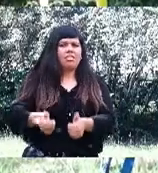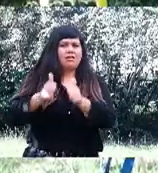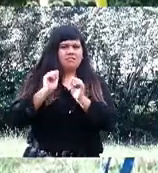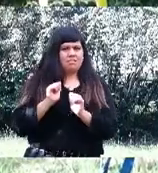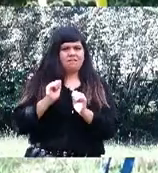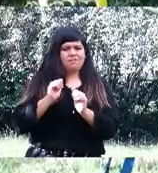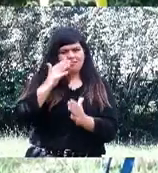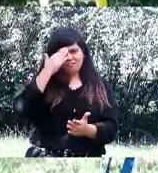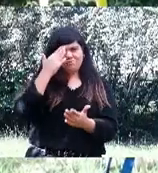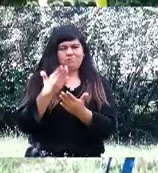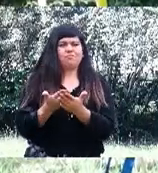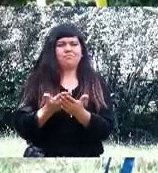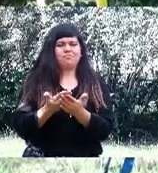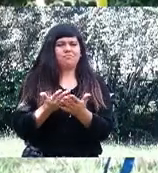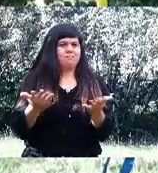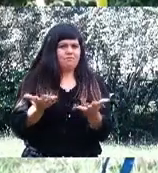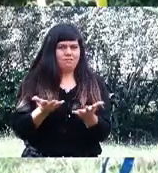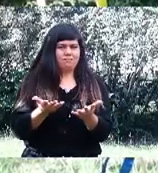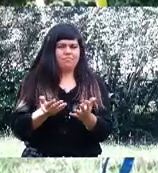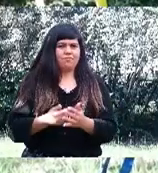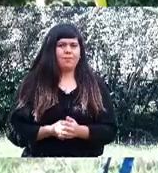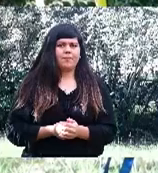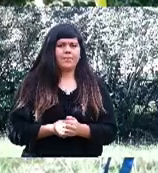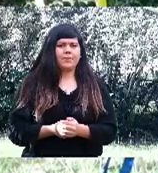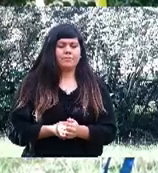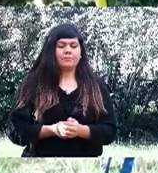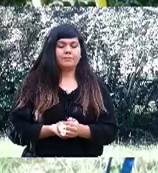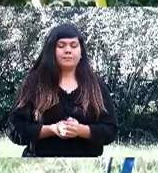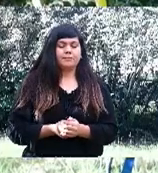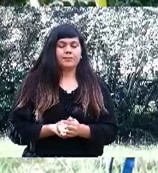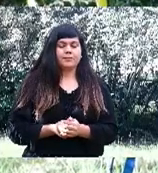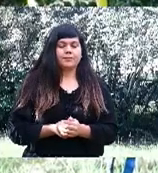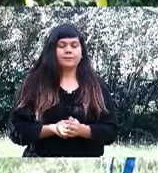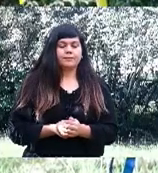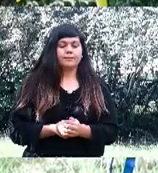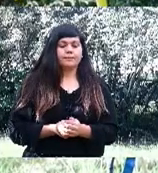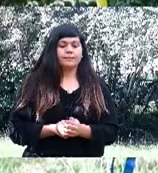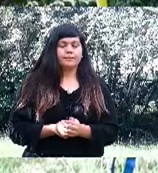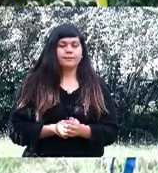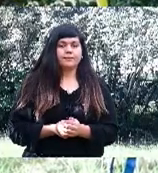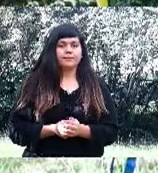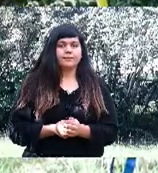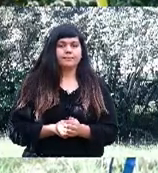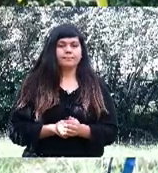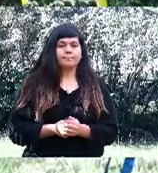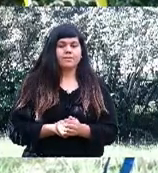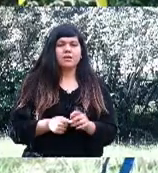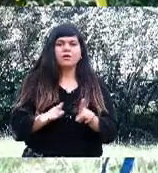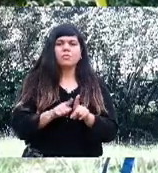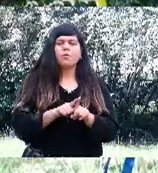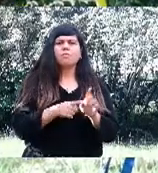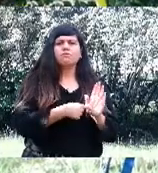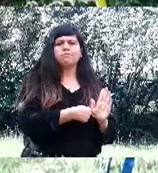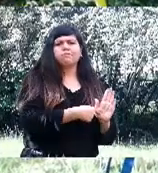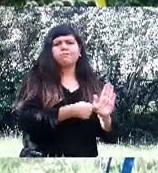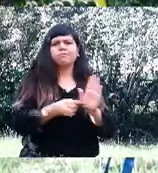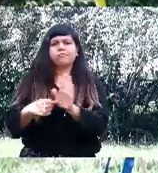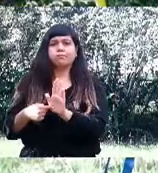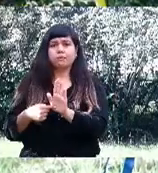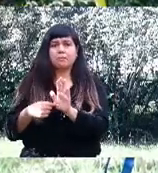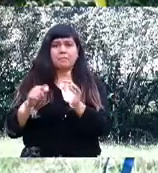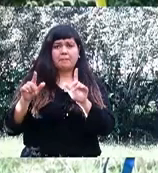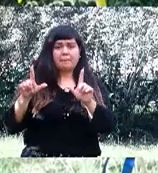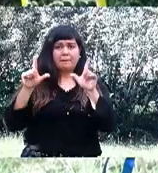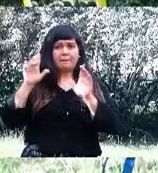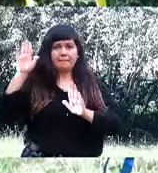de eh de enfrentar el desafío de de darle de visibilizar no solamente el mim